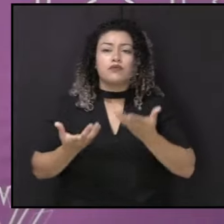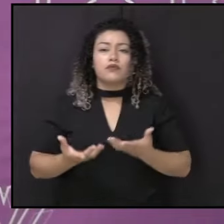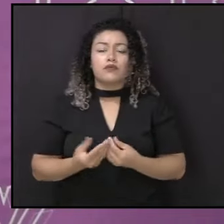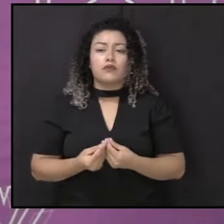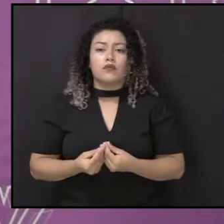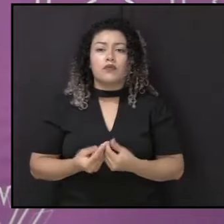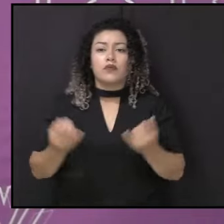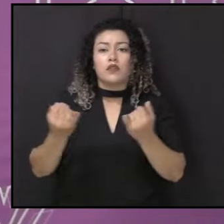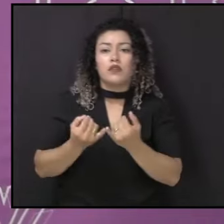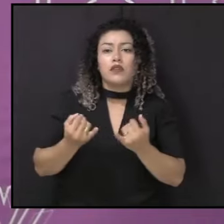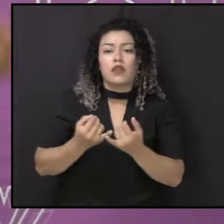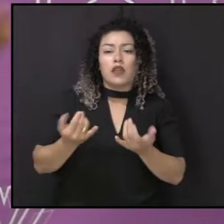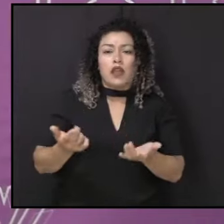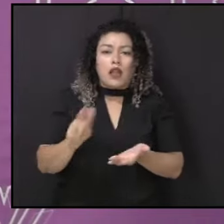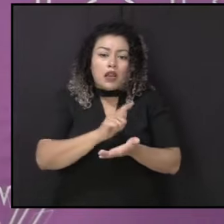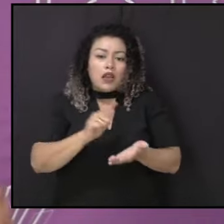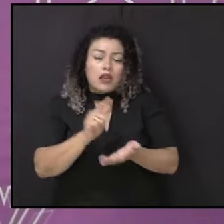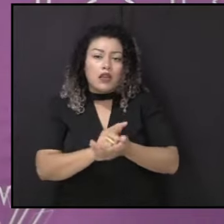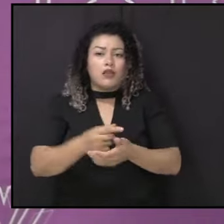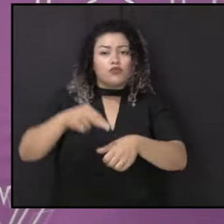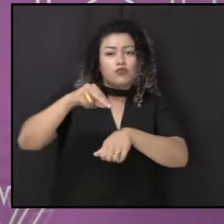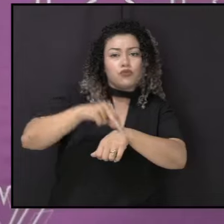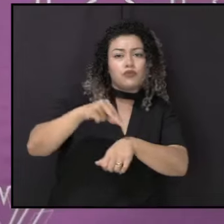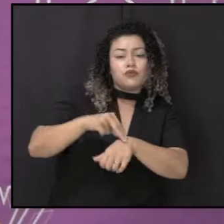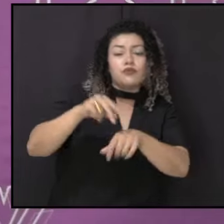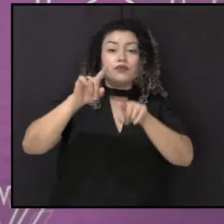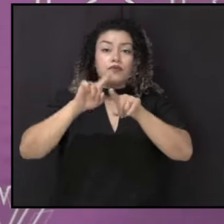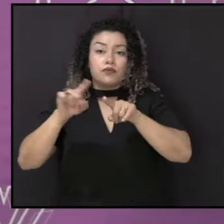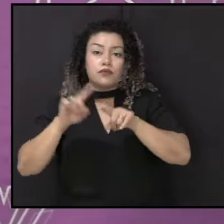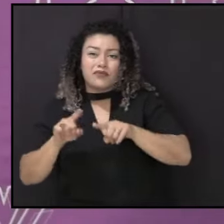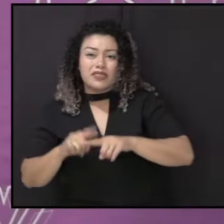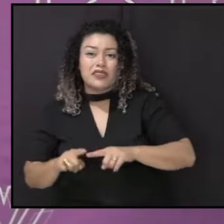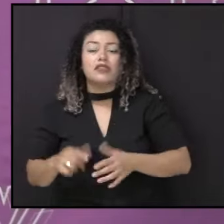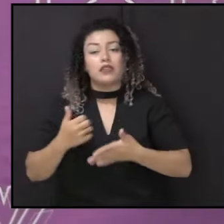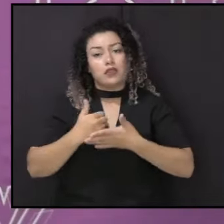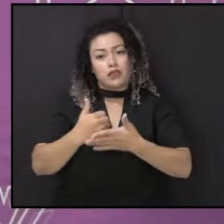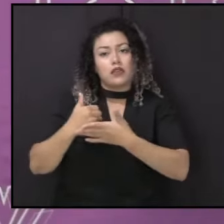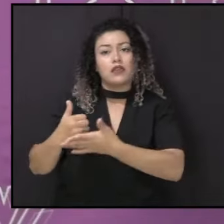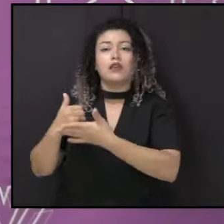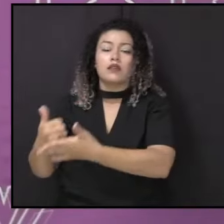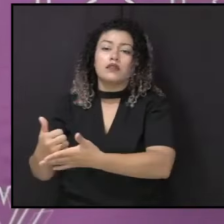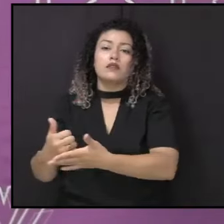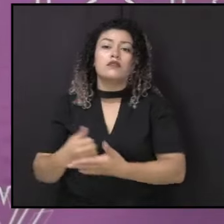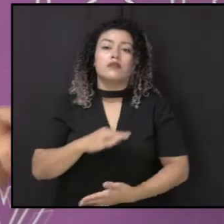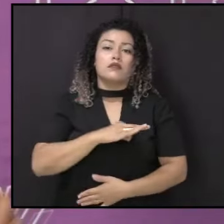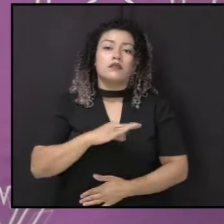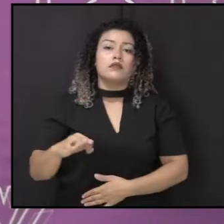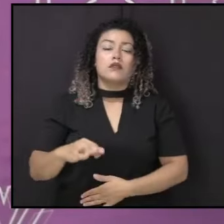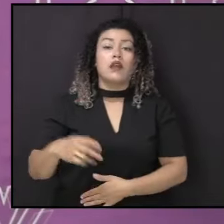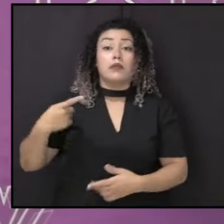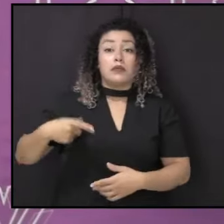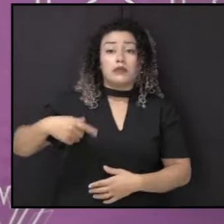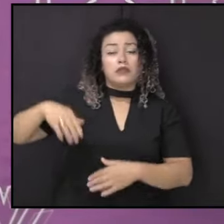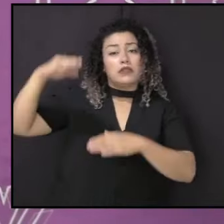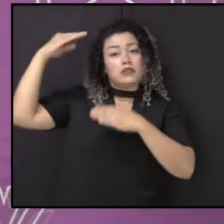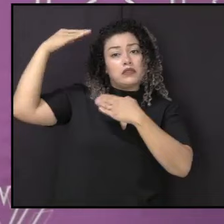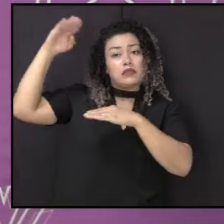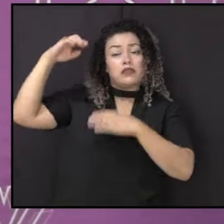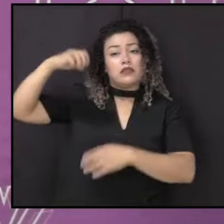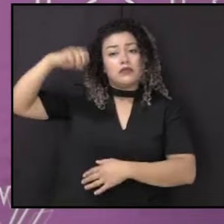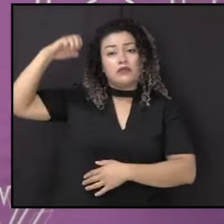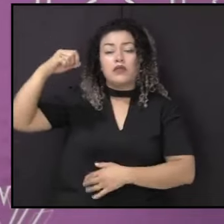atención legal, médica y todo lo que necesiten, no nada más a personas, adultas que están viajando, sino